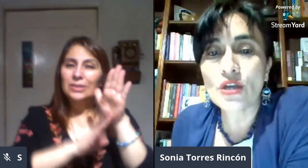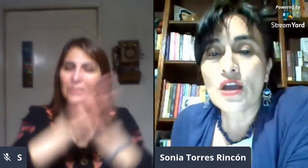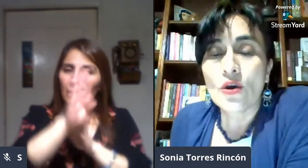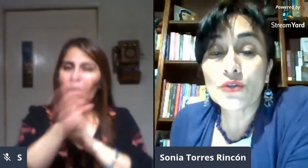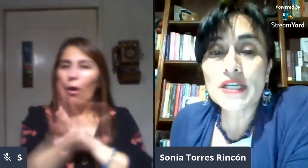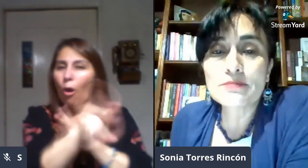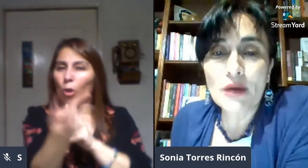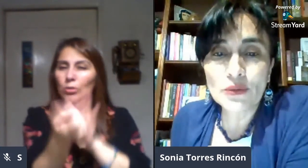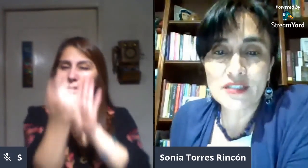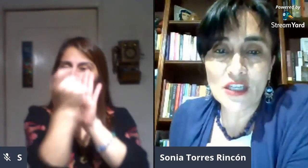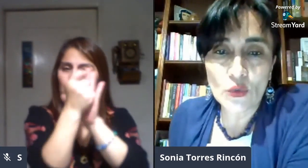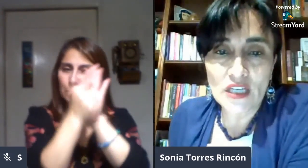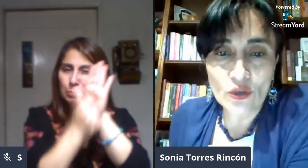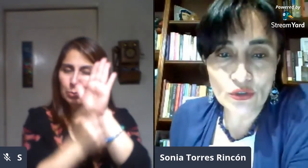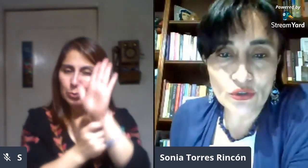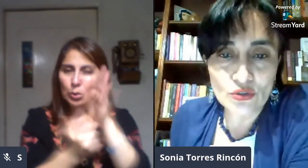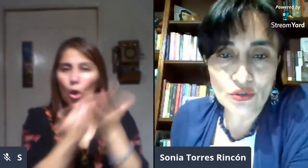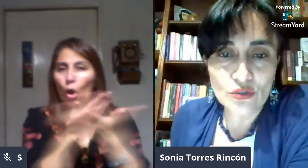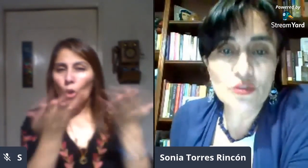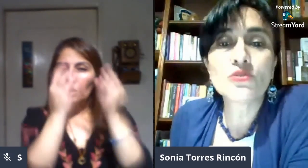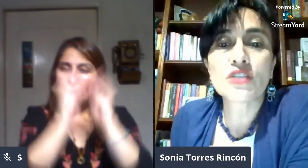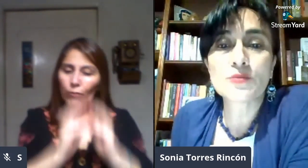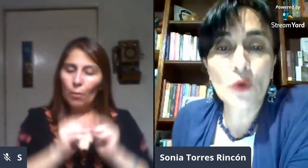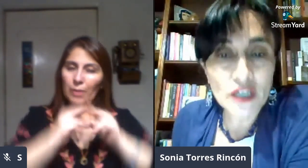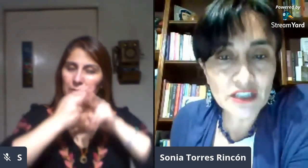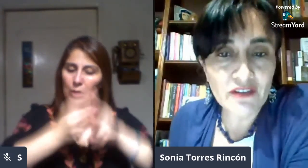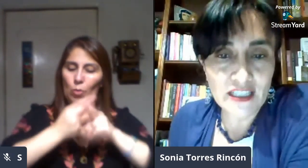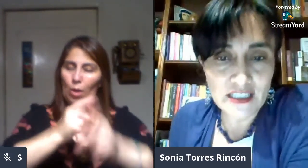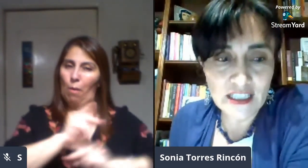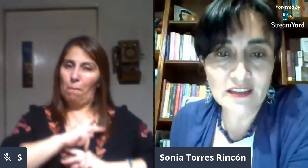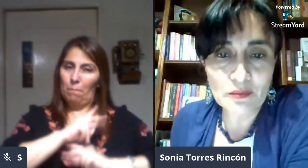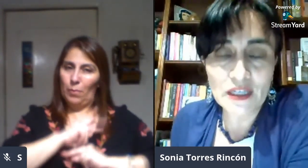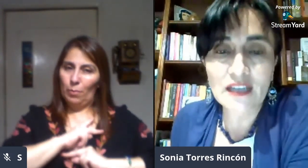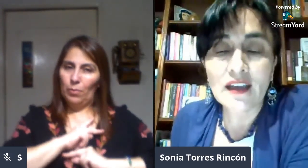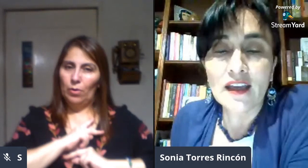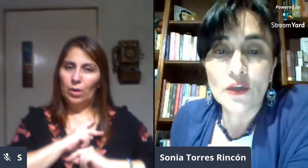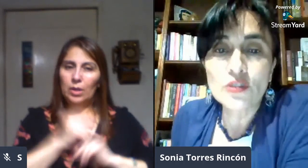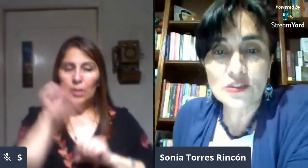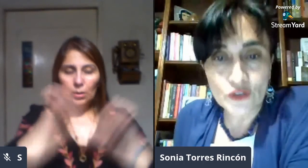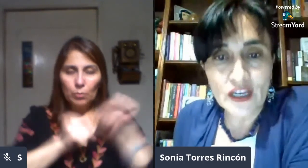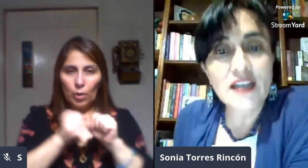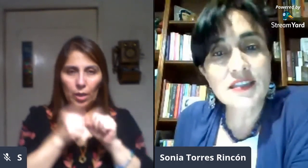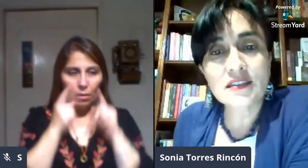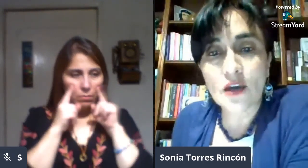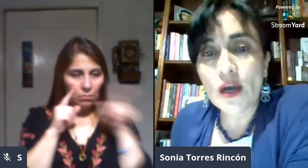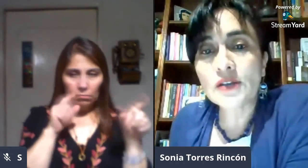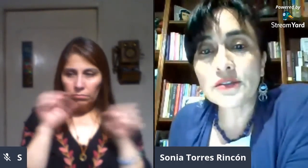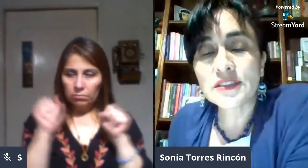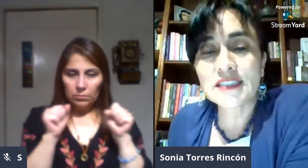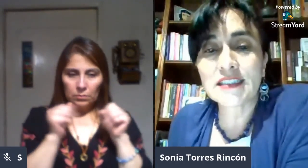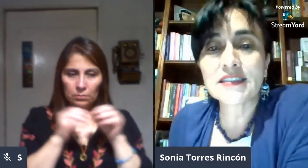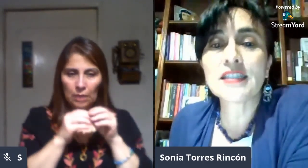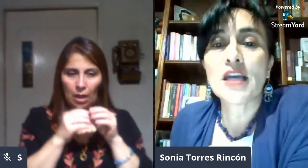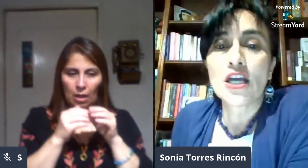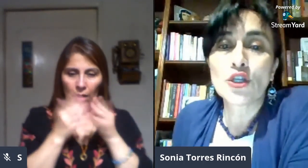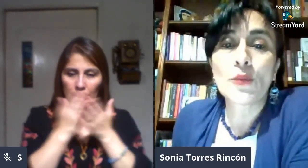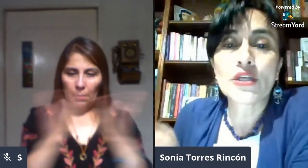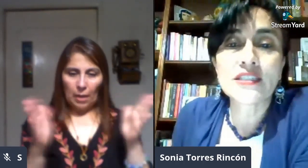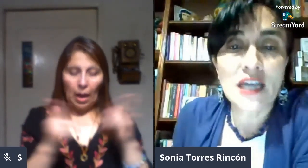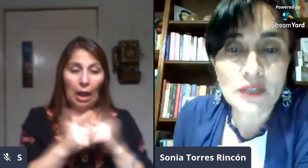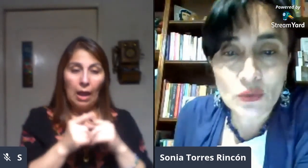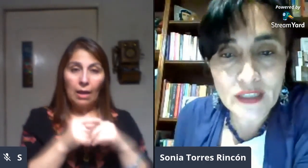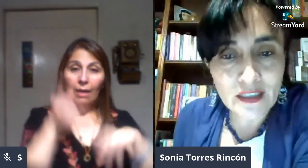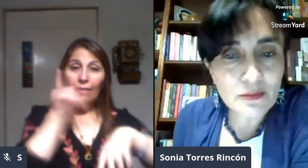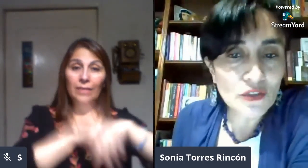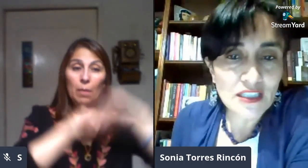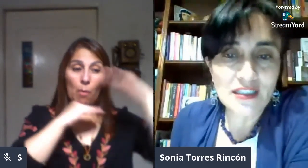elementos, otras pautas de cuidado con nosotros mismos, y es poder diferenciar también nuestras jornadas de trabajo, es decir, no